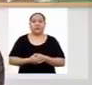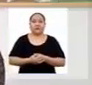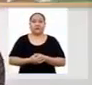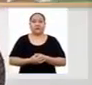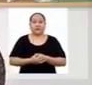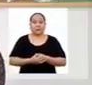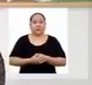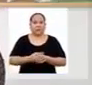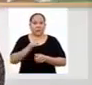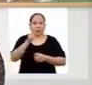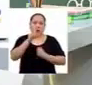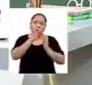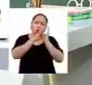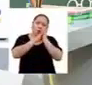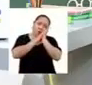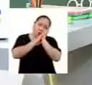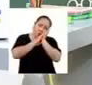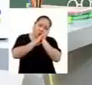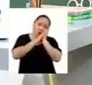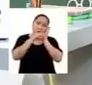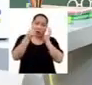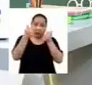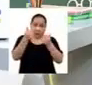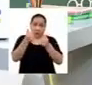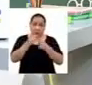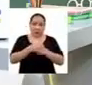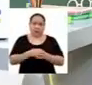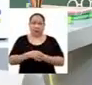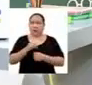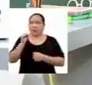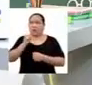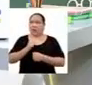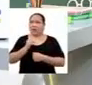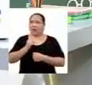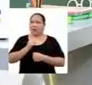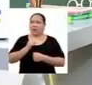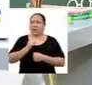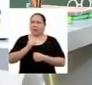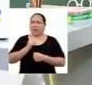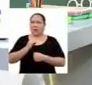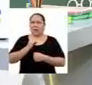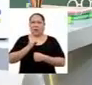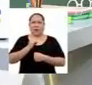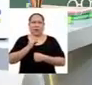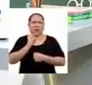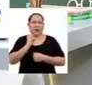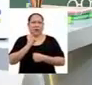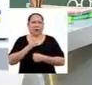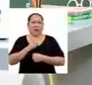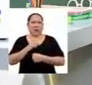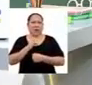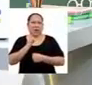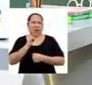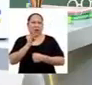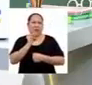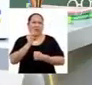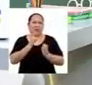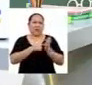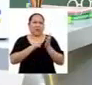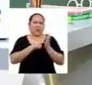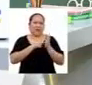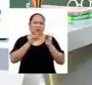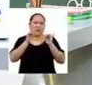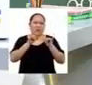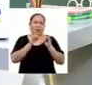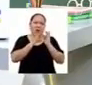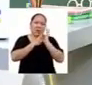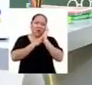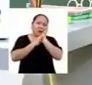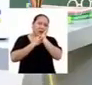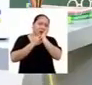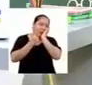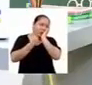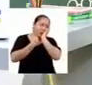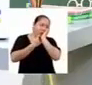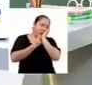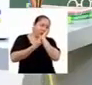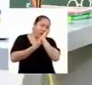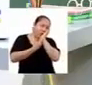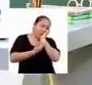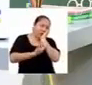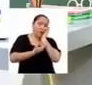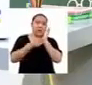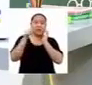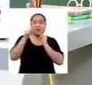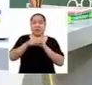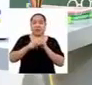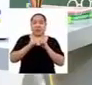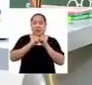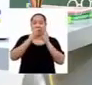¿Tú duermes bien? Sí, bueno, a veces se me pegan las sábanas, como a todos. Sobre todo si